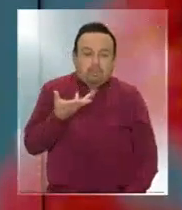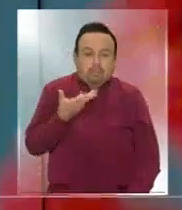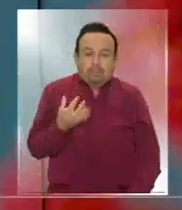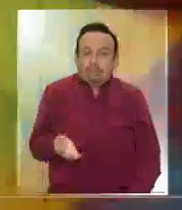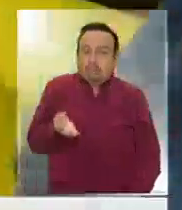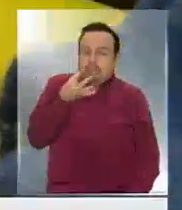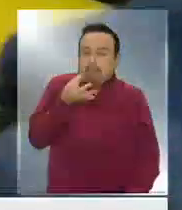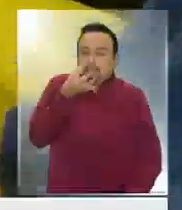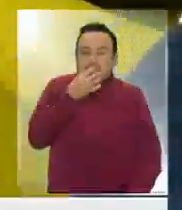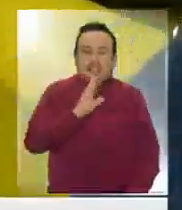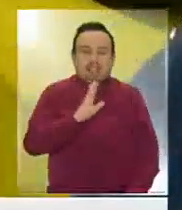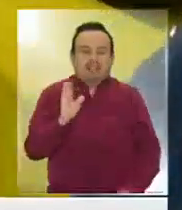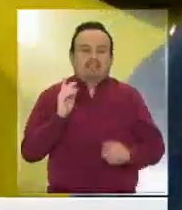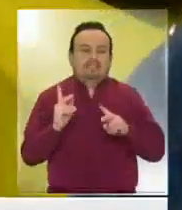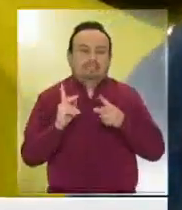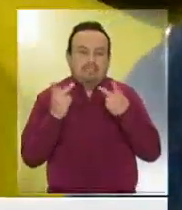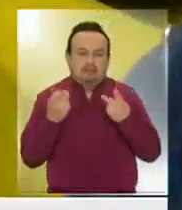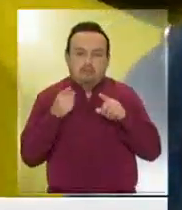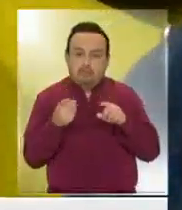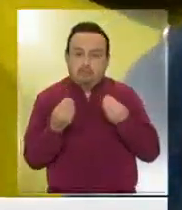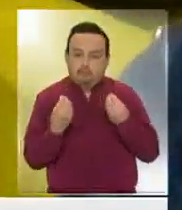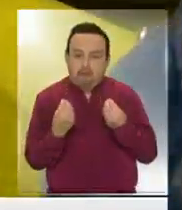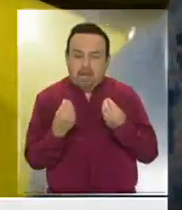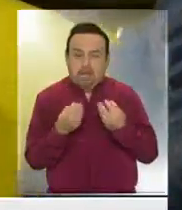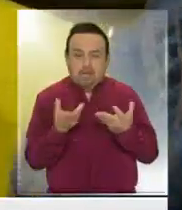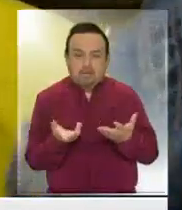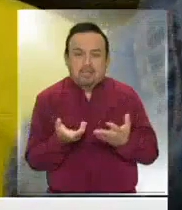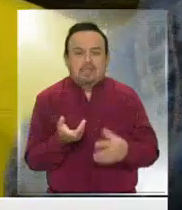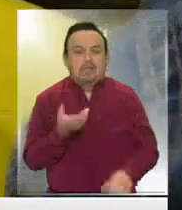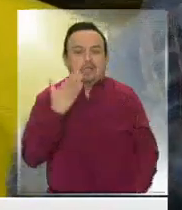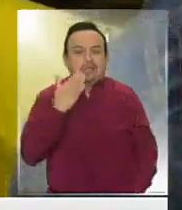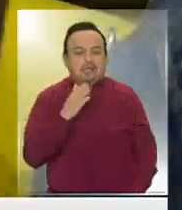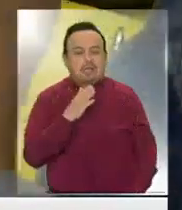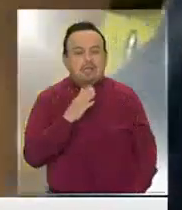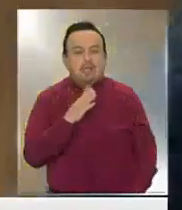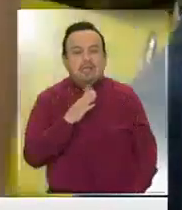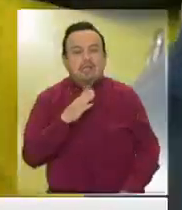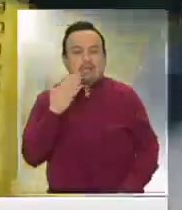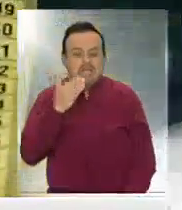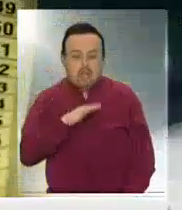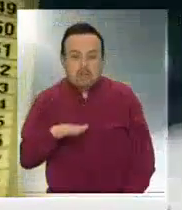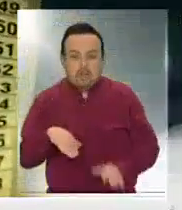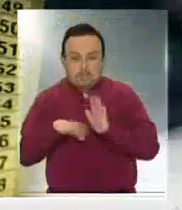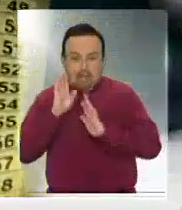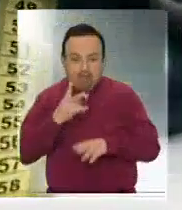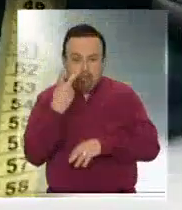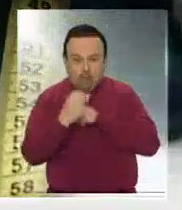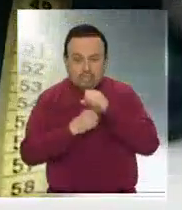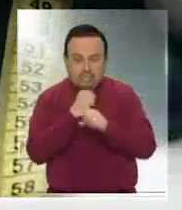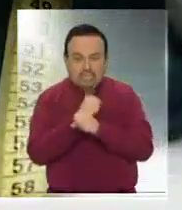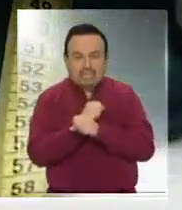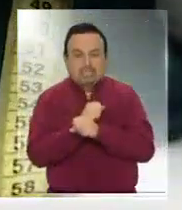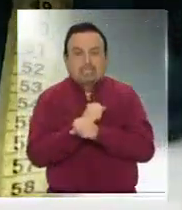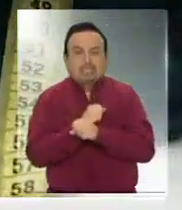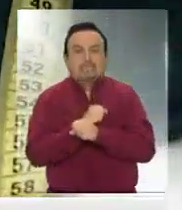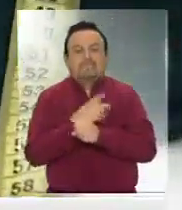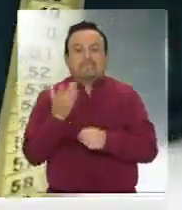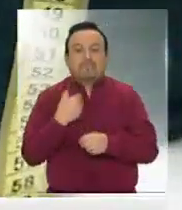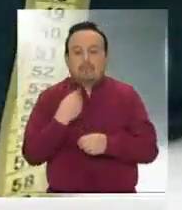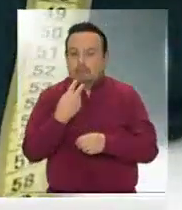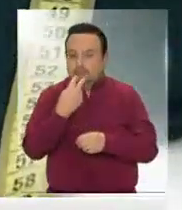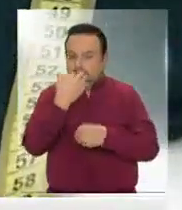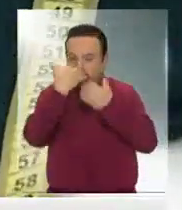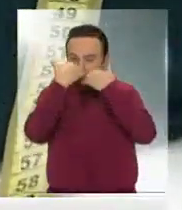gotitas a mí. Una alternativa válida para niños mayores de 2 años y personas sin insuficiencia